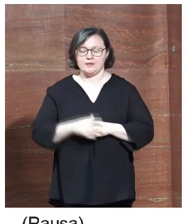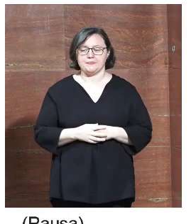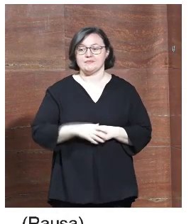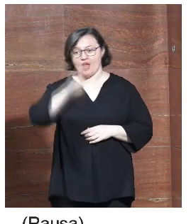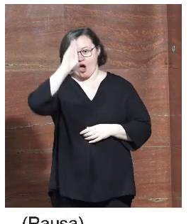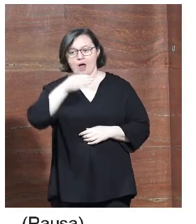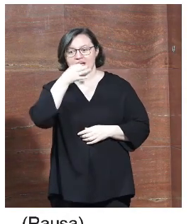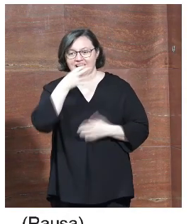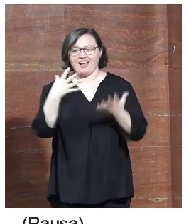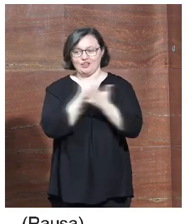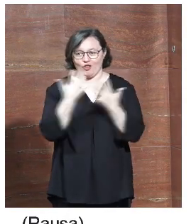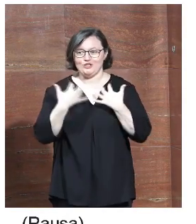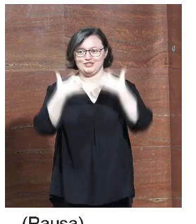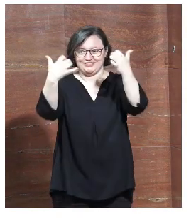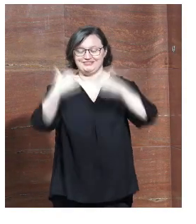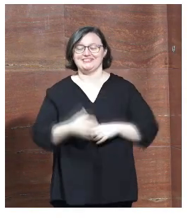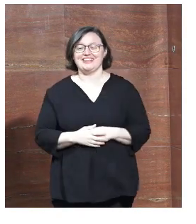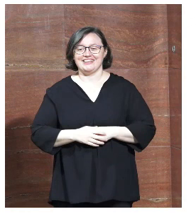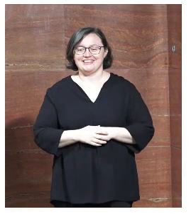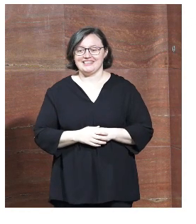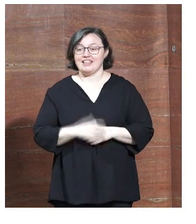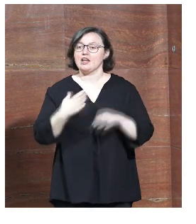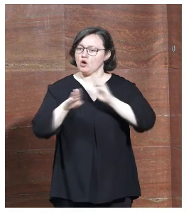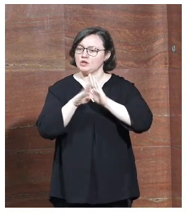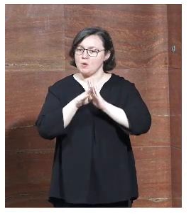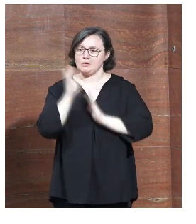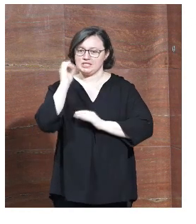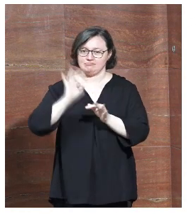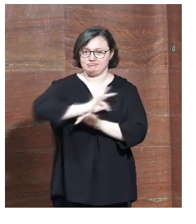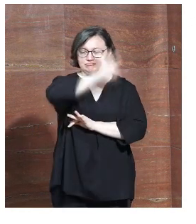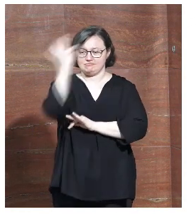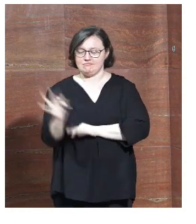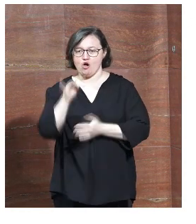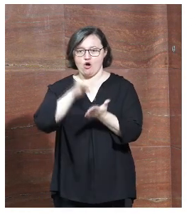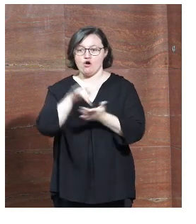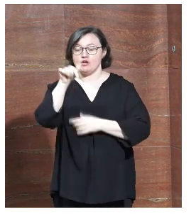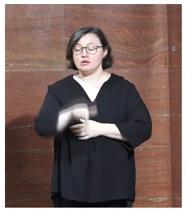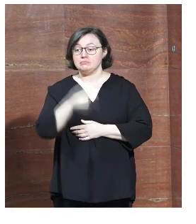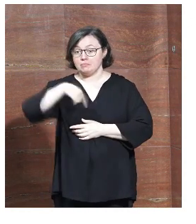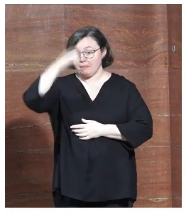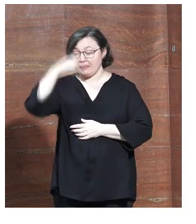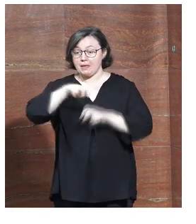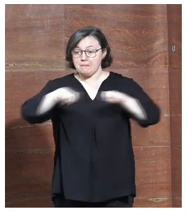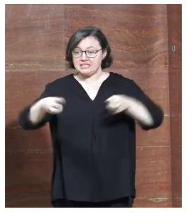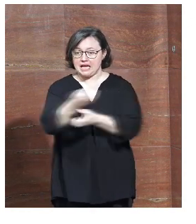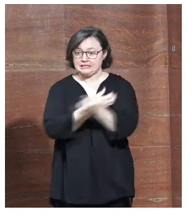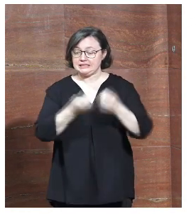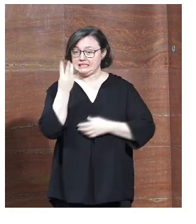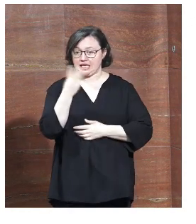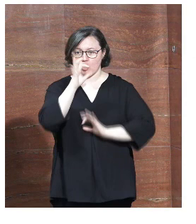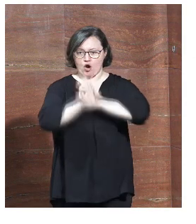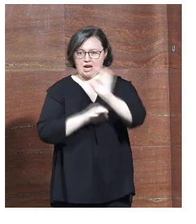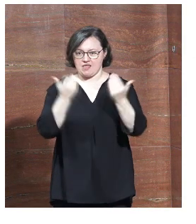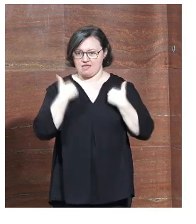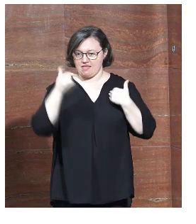Hola, buenas tardes a todos. Vamos a seguir con la sesión de hoy. Como sabéis, son 3 mesas las que están